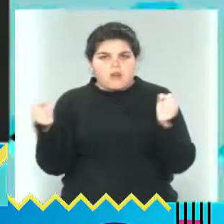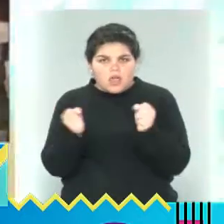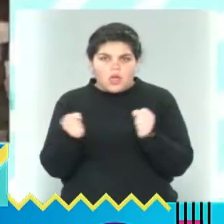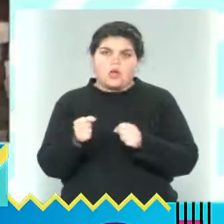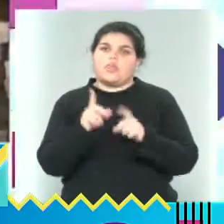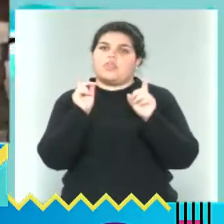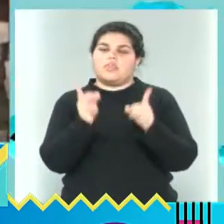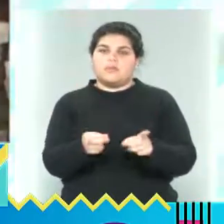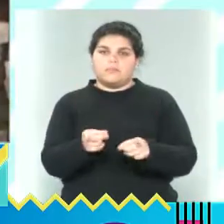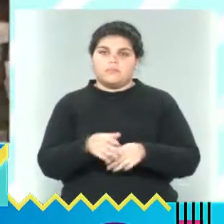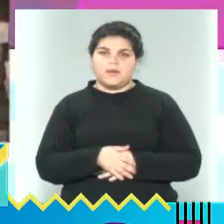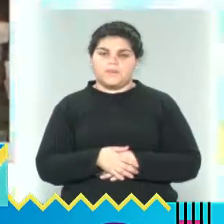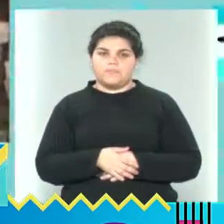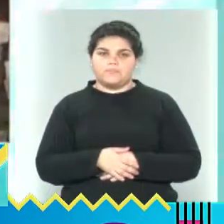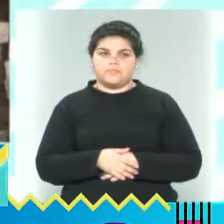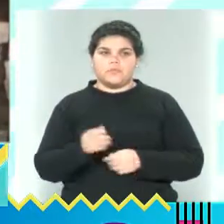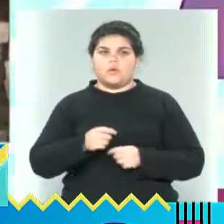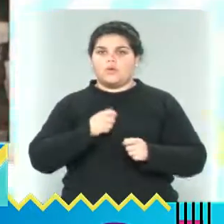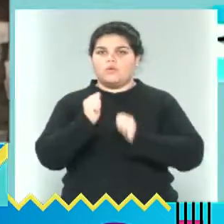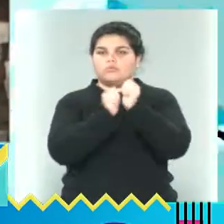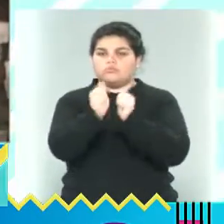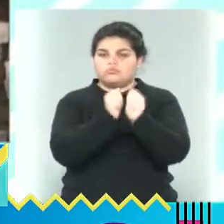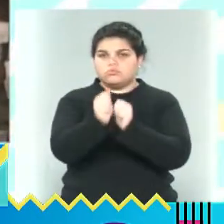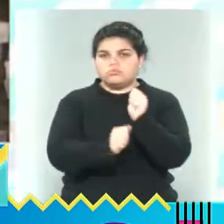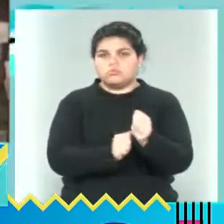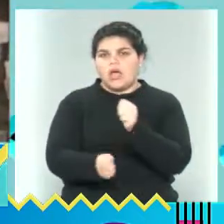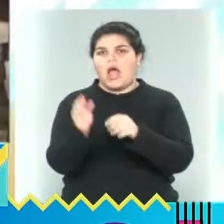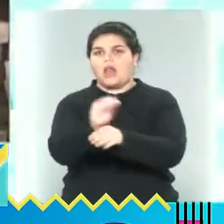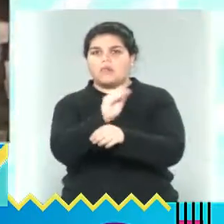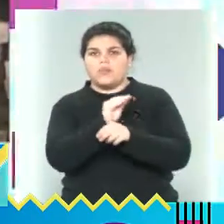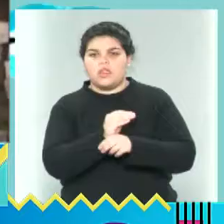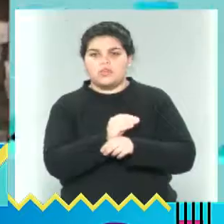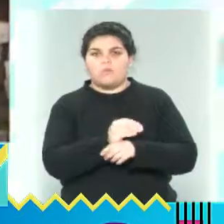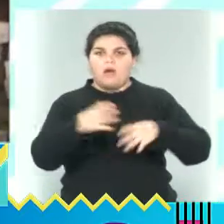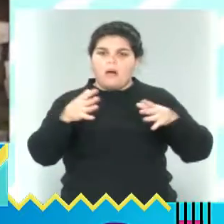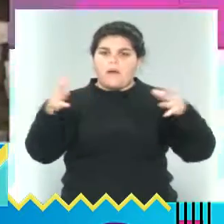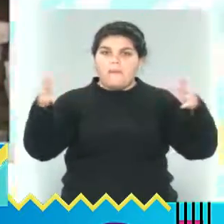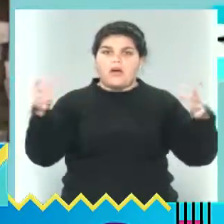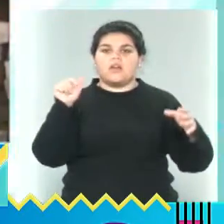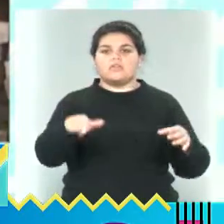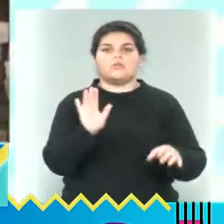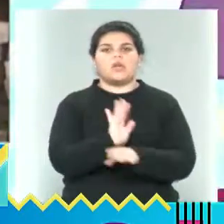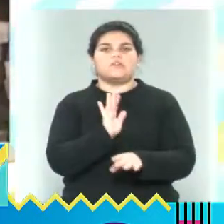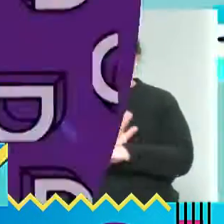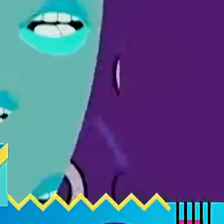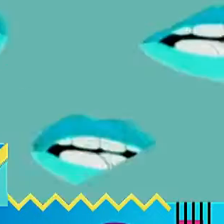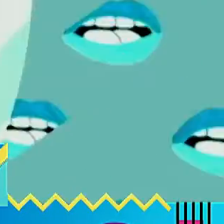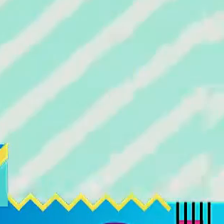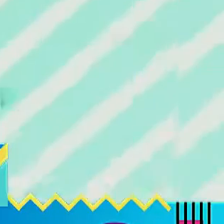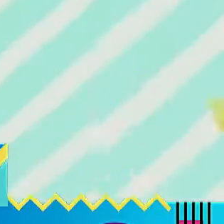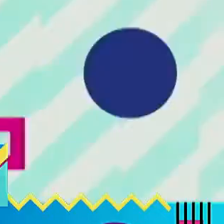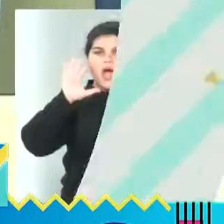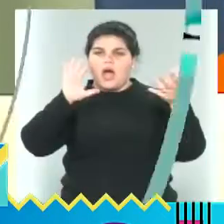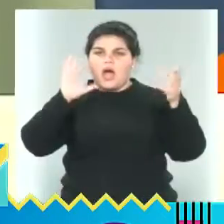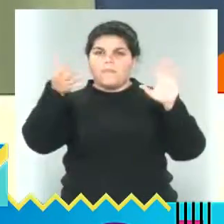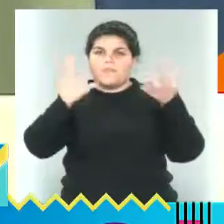consumo de cada vez mayor producción de alimentos, lo que produce cada vez mayor invasión a los ambientes naturales para hacer